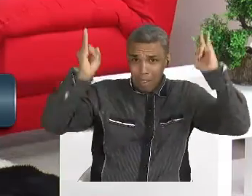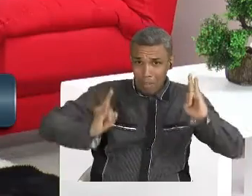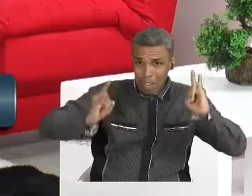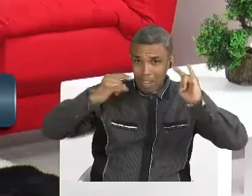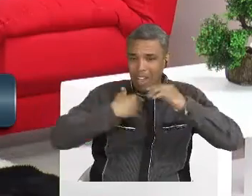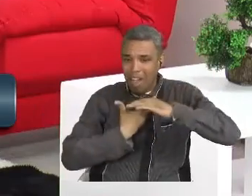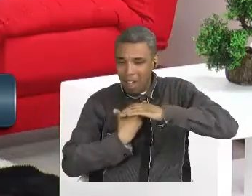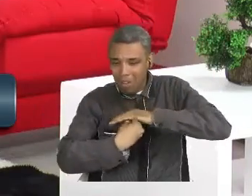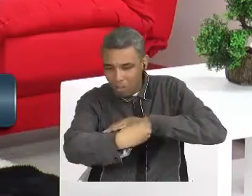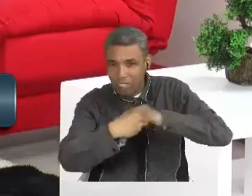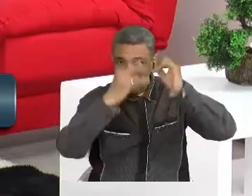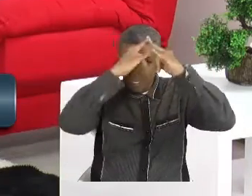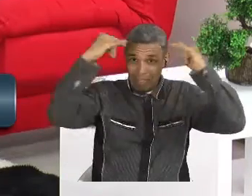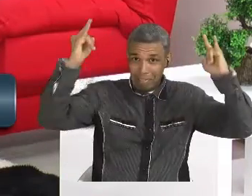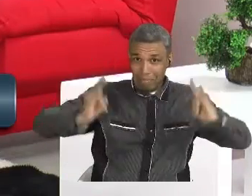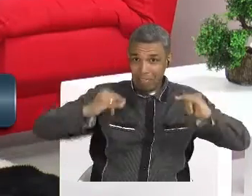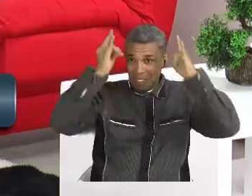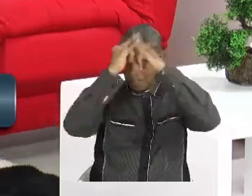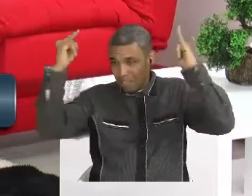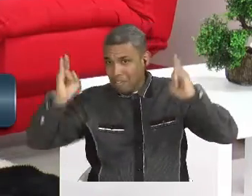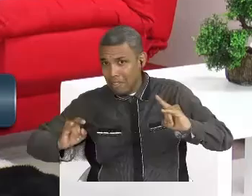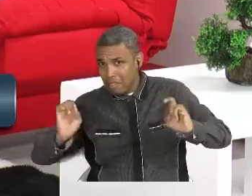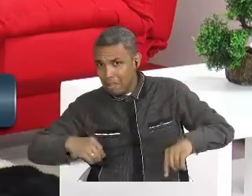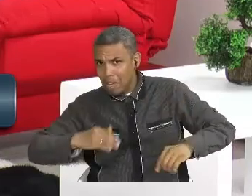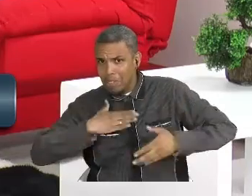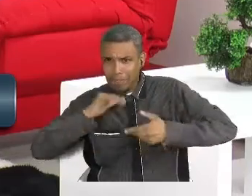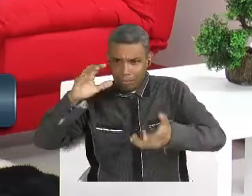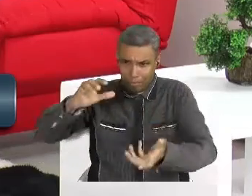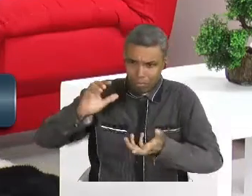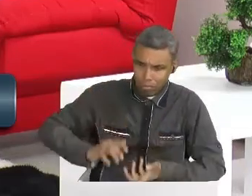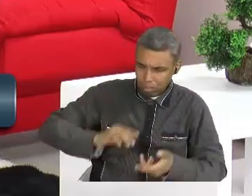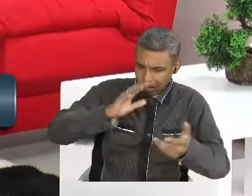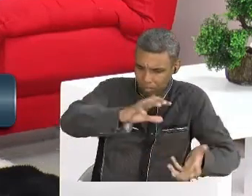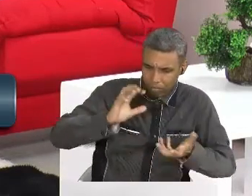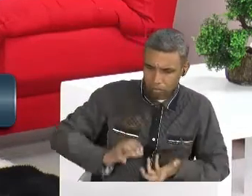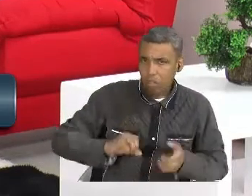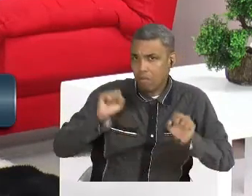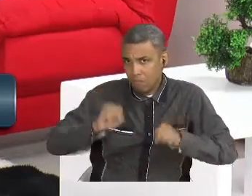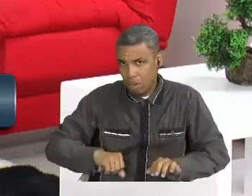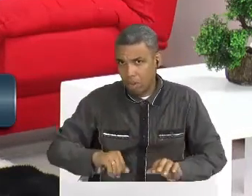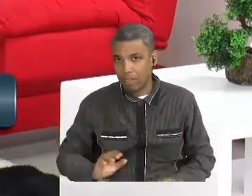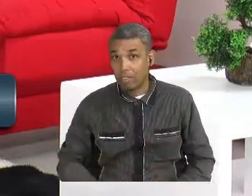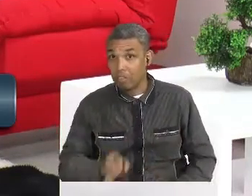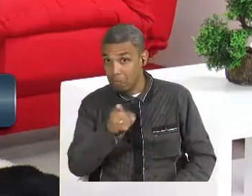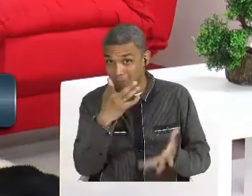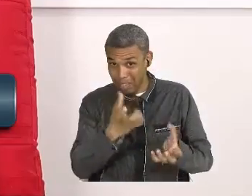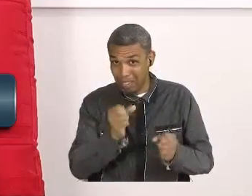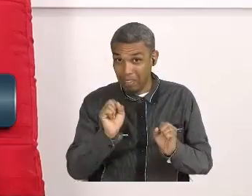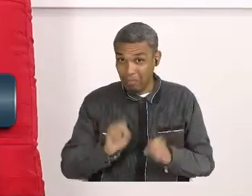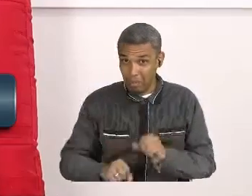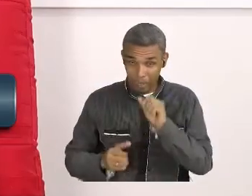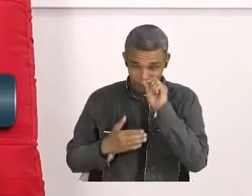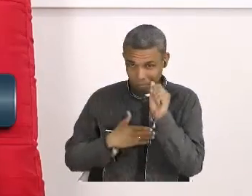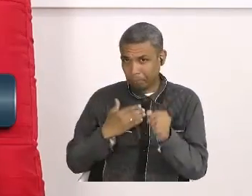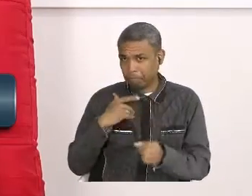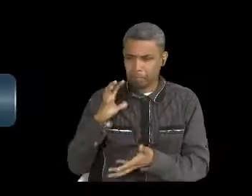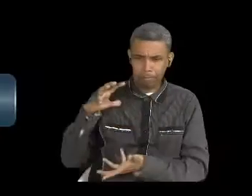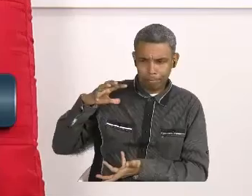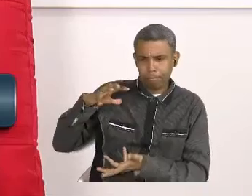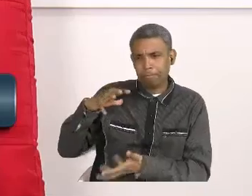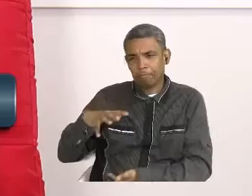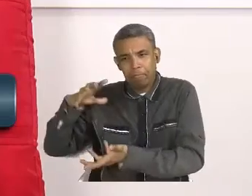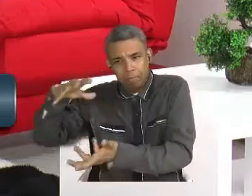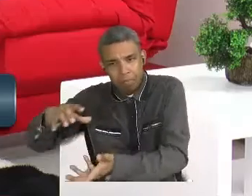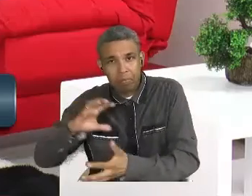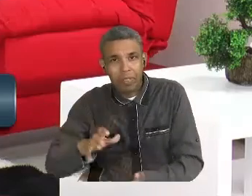dispuestas a recibirlo muy amablemente. Bueno, ustedes se pueden acercar entonces a la Cruz Roja, dejar todas las ayudas humanitarias. Vamos a ver